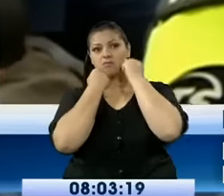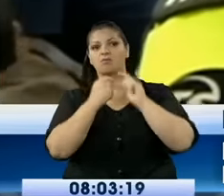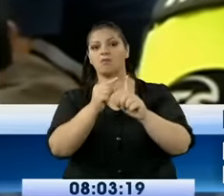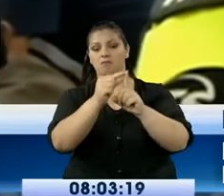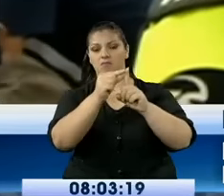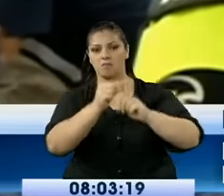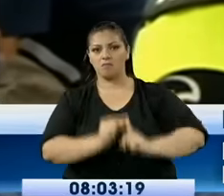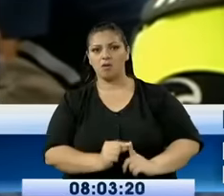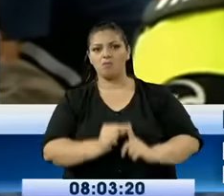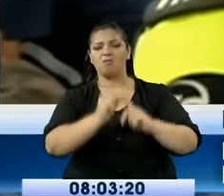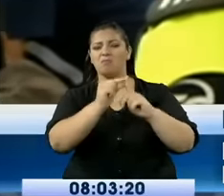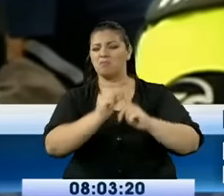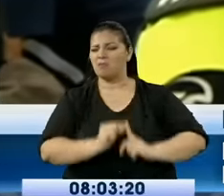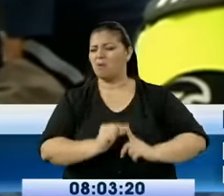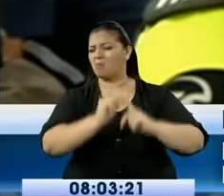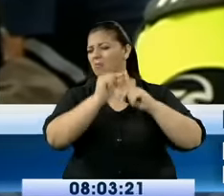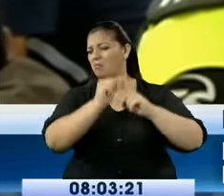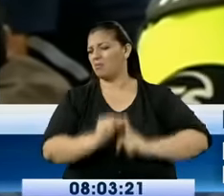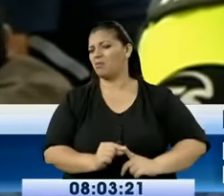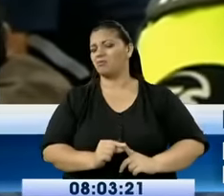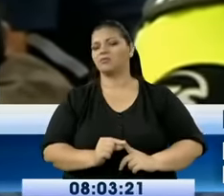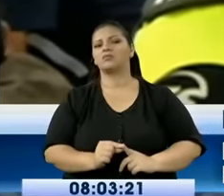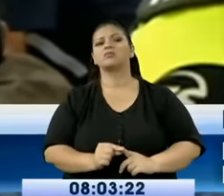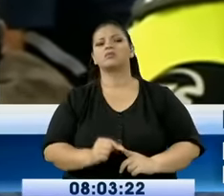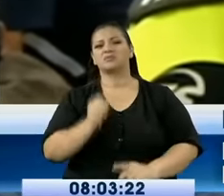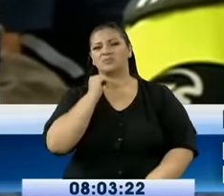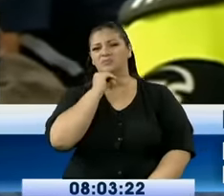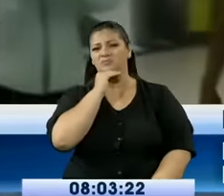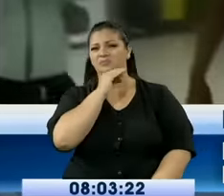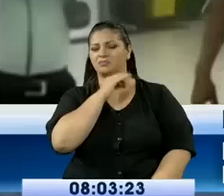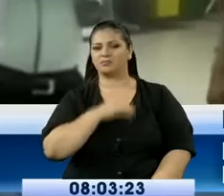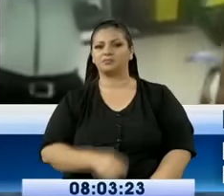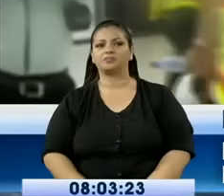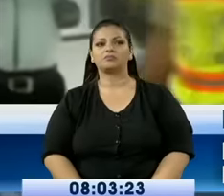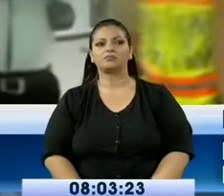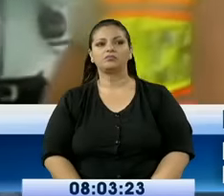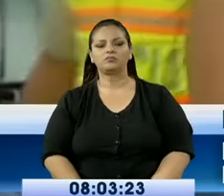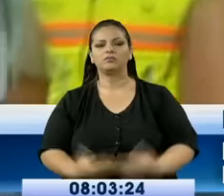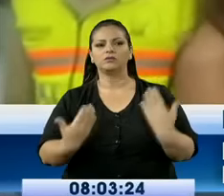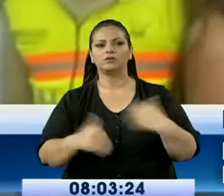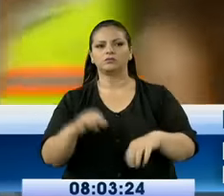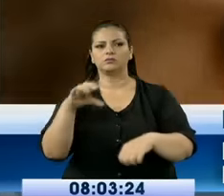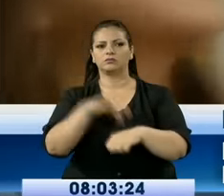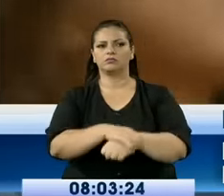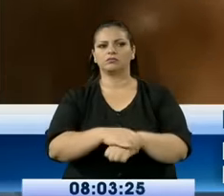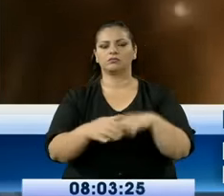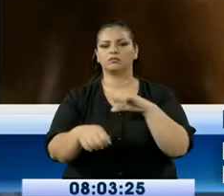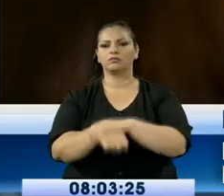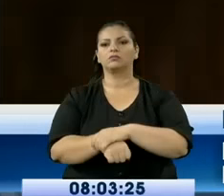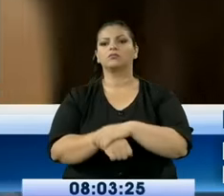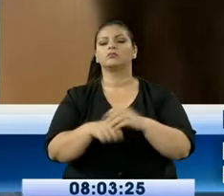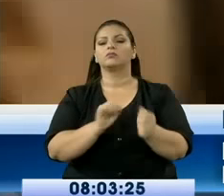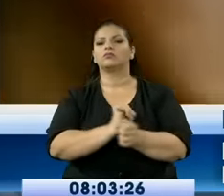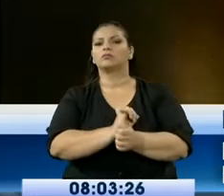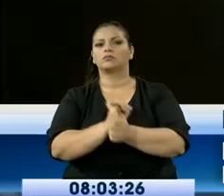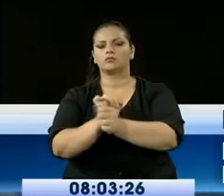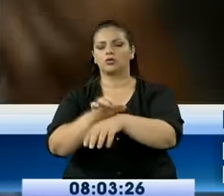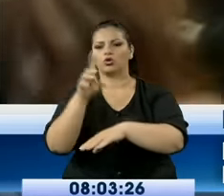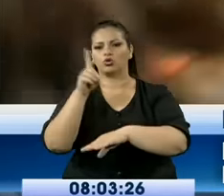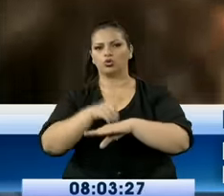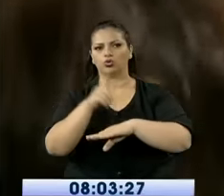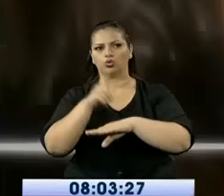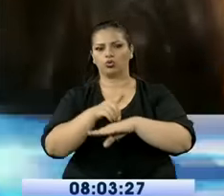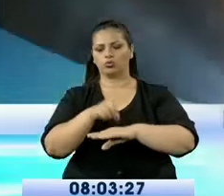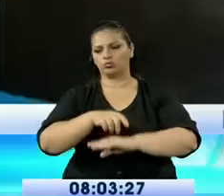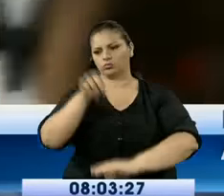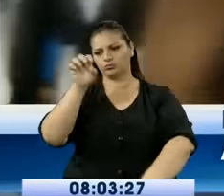menos recibimos golpes y insultos por parte de ella. La aprehendida fue llevada hasta el departamento médico para realizarle las